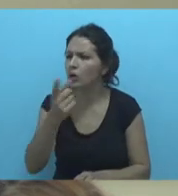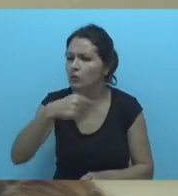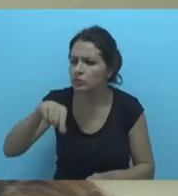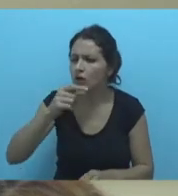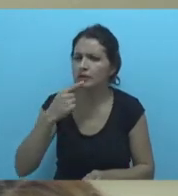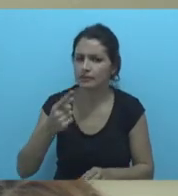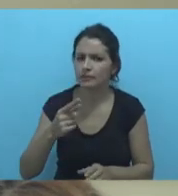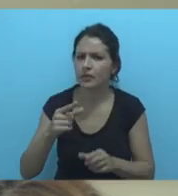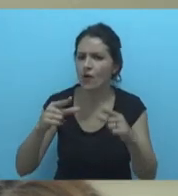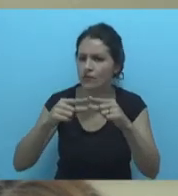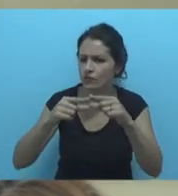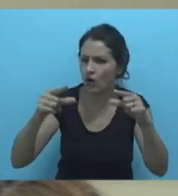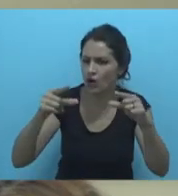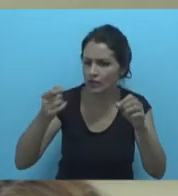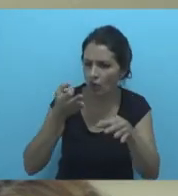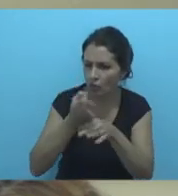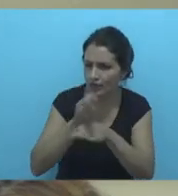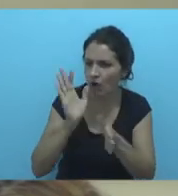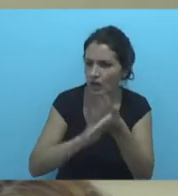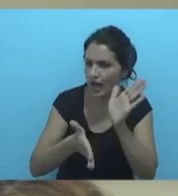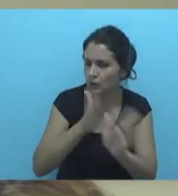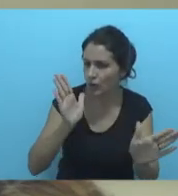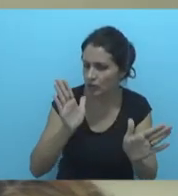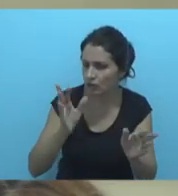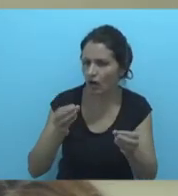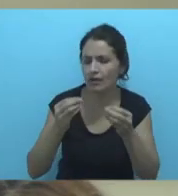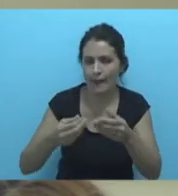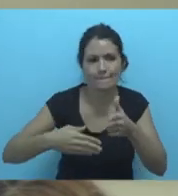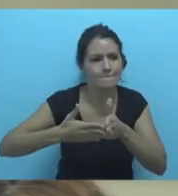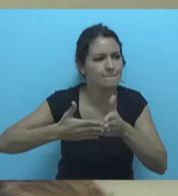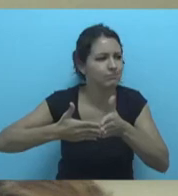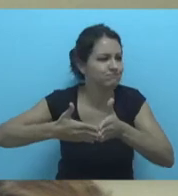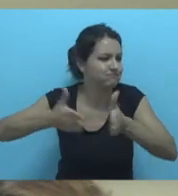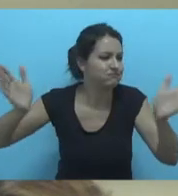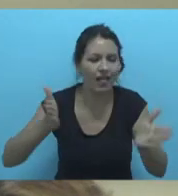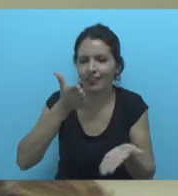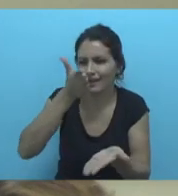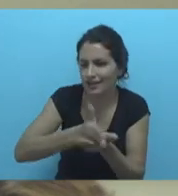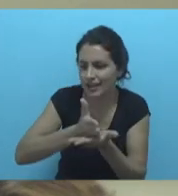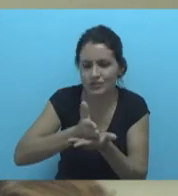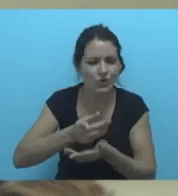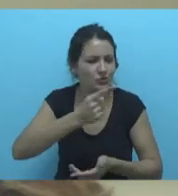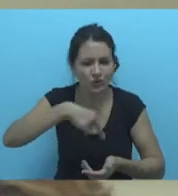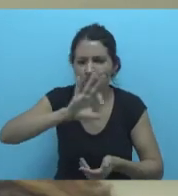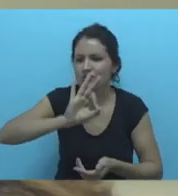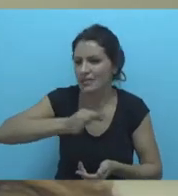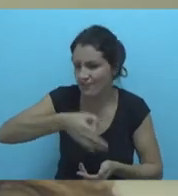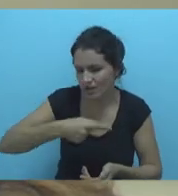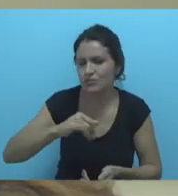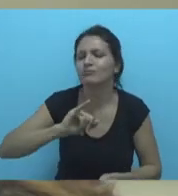que el boleto educativo gratuito representa una ampliación de derechos. O sea, eso claramente es así y